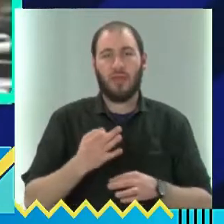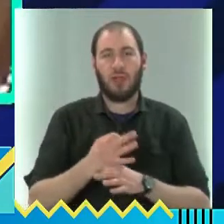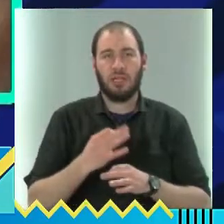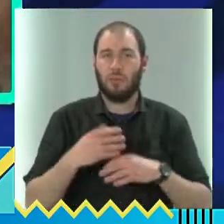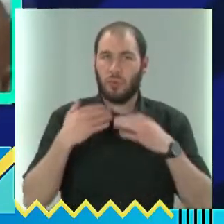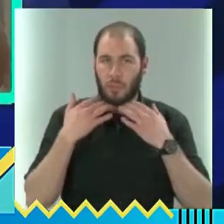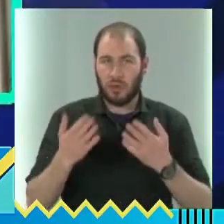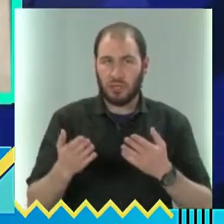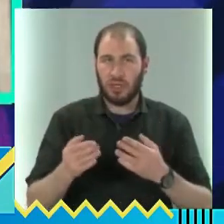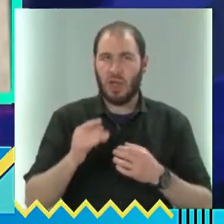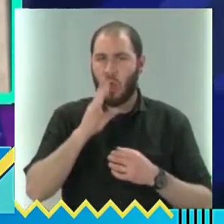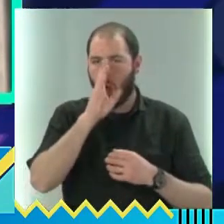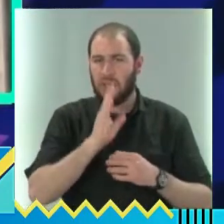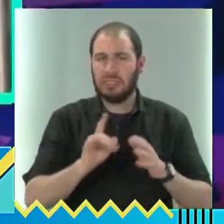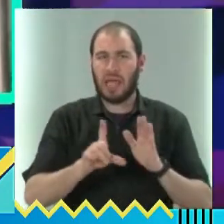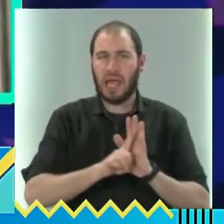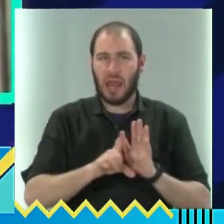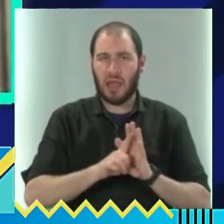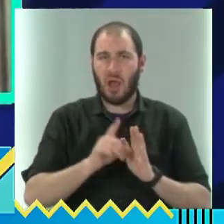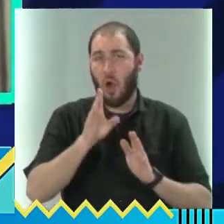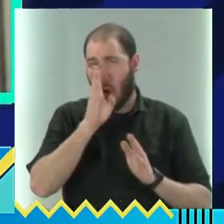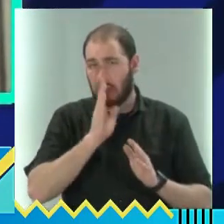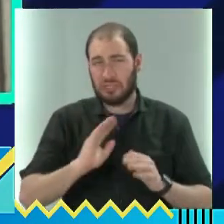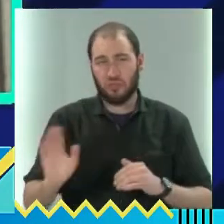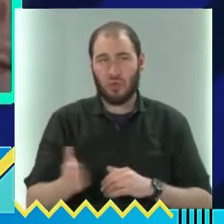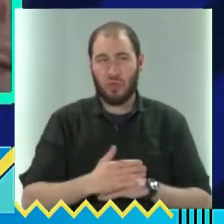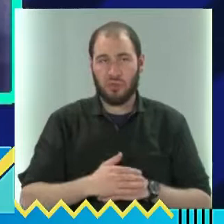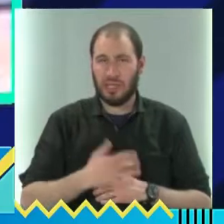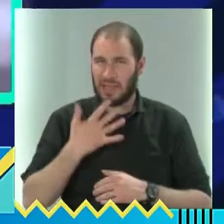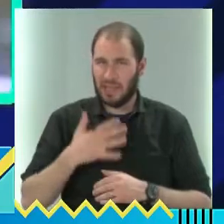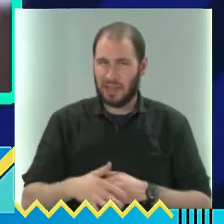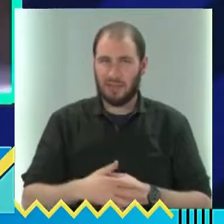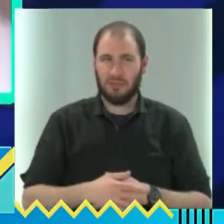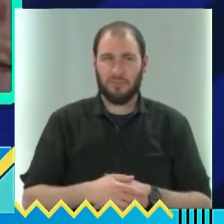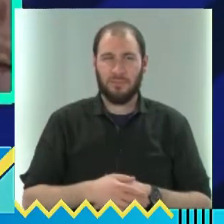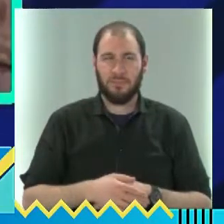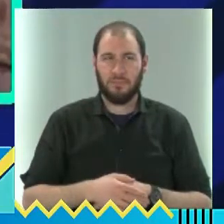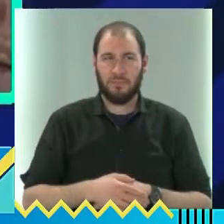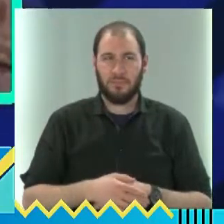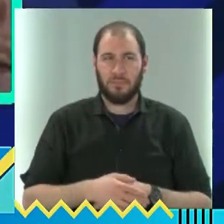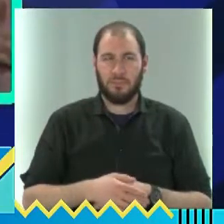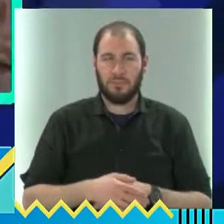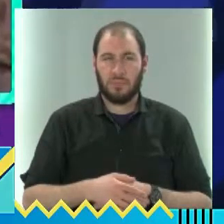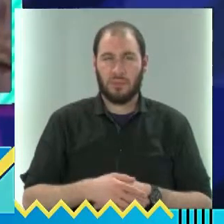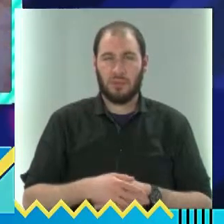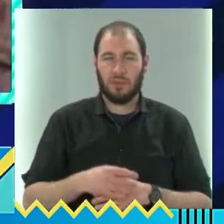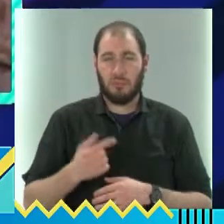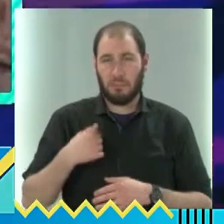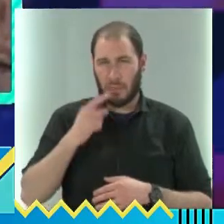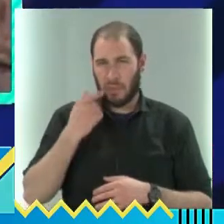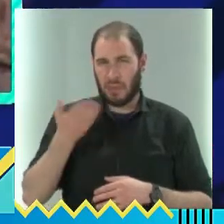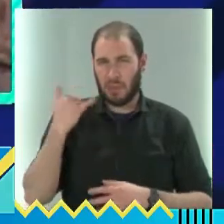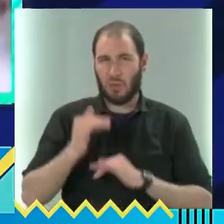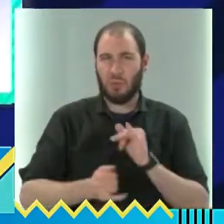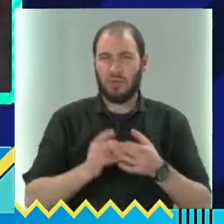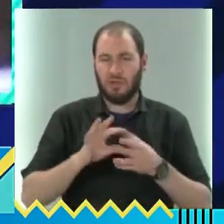educativo, los que obedecen la ley, la obedecemos. Bien. ¿Me entiendes? Bien, Entonces, mi viejo decía